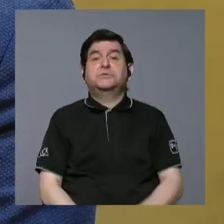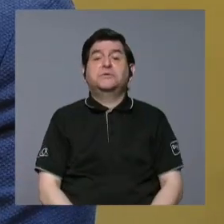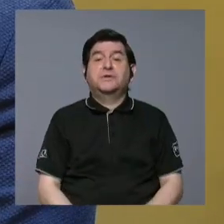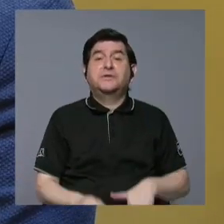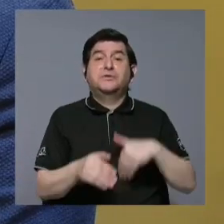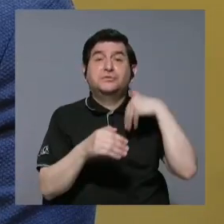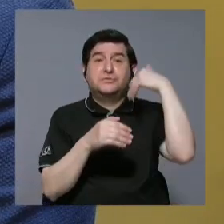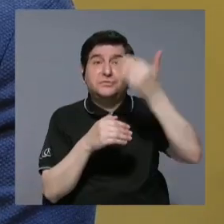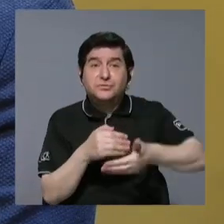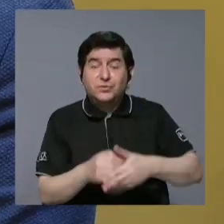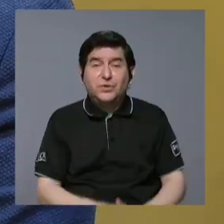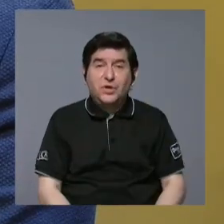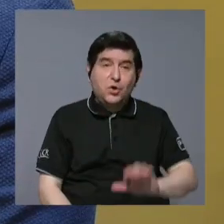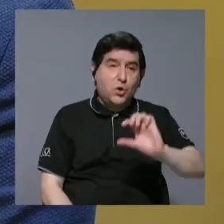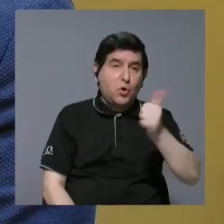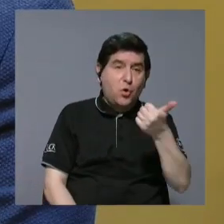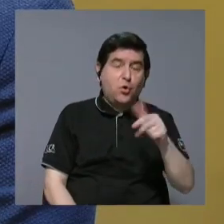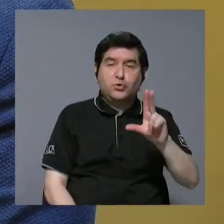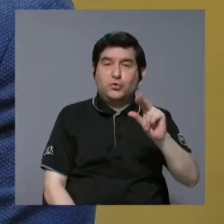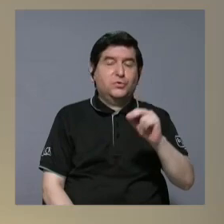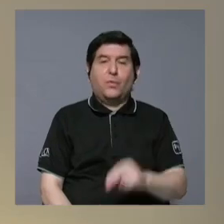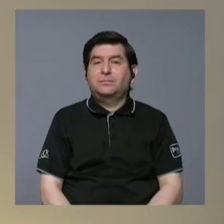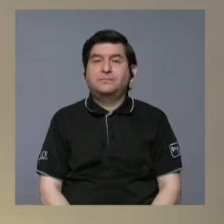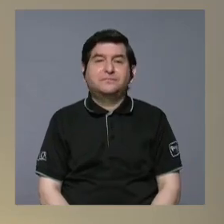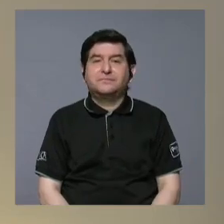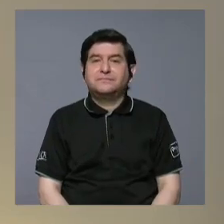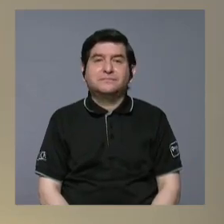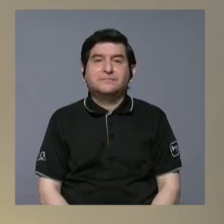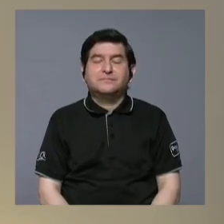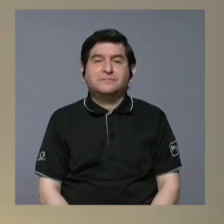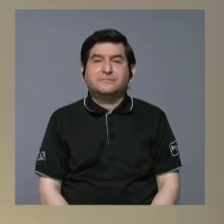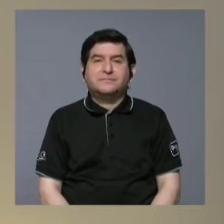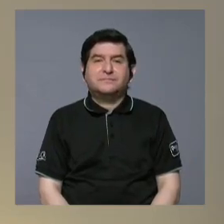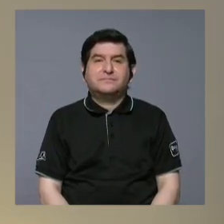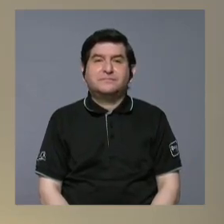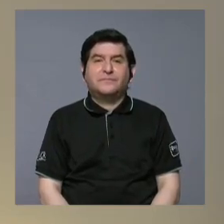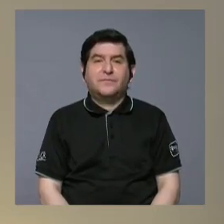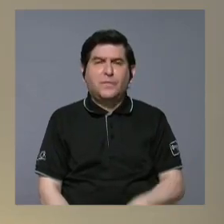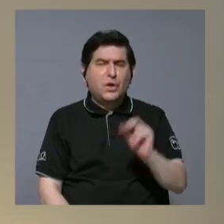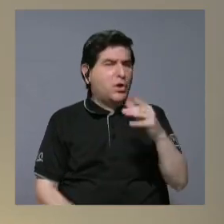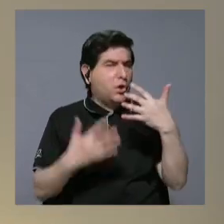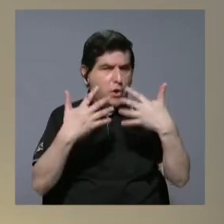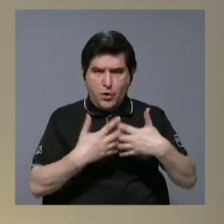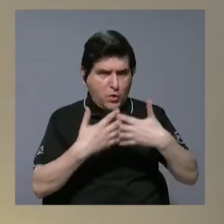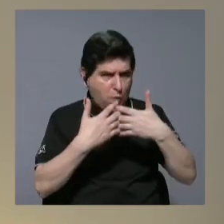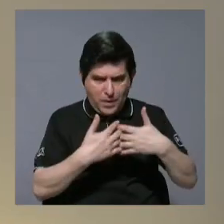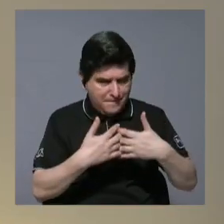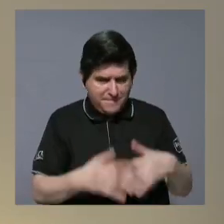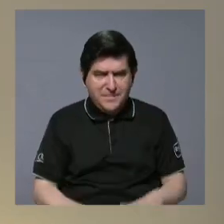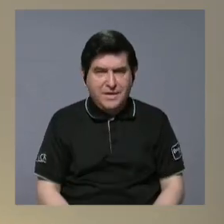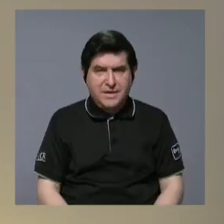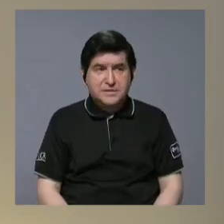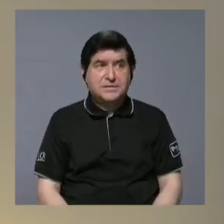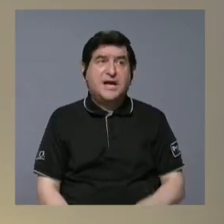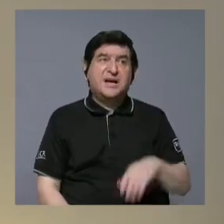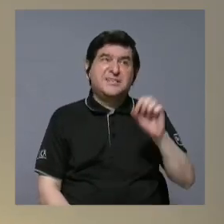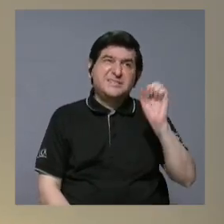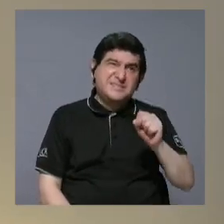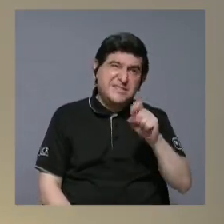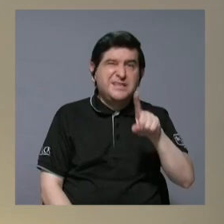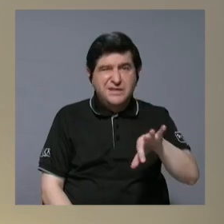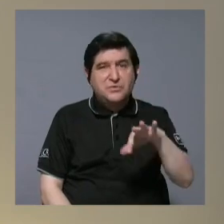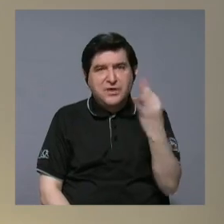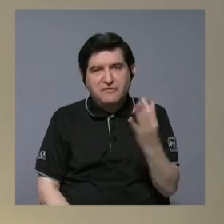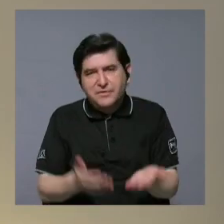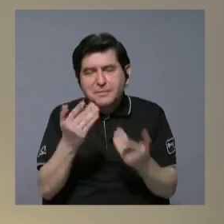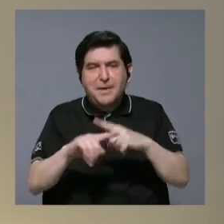luego otros no logran. Y me parece que ahí, aunque no es una empresa, aunque también es una empresa, por